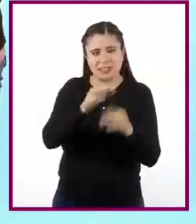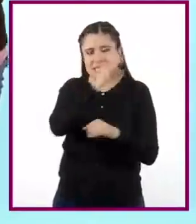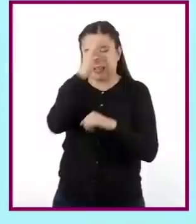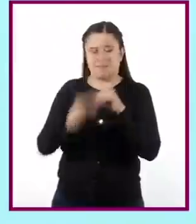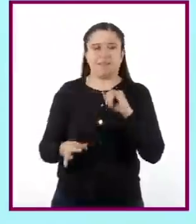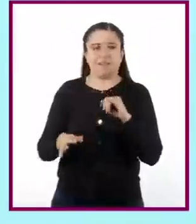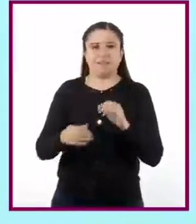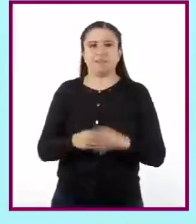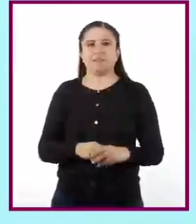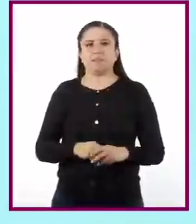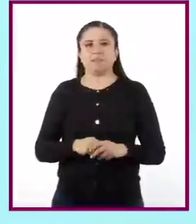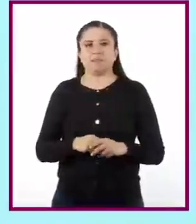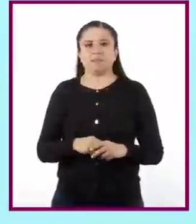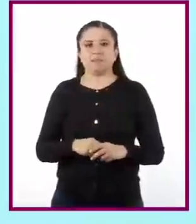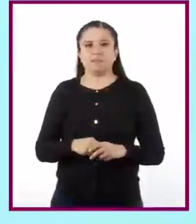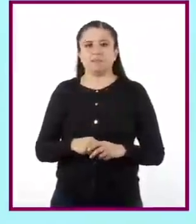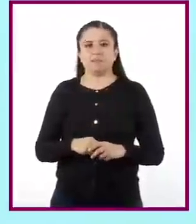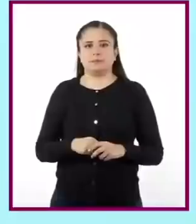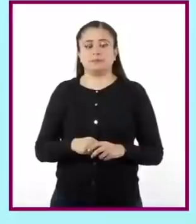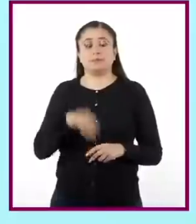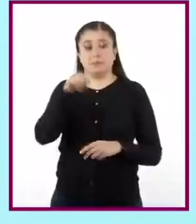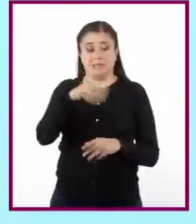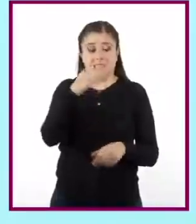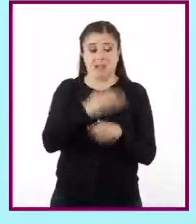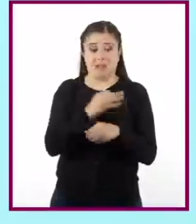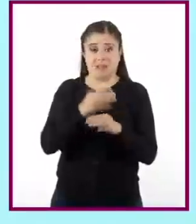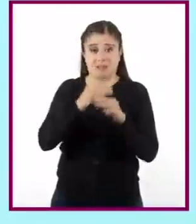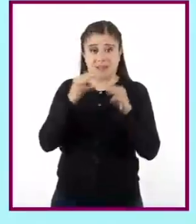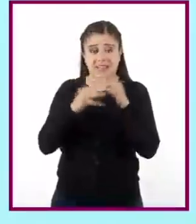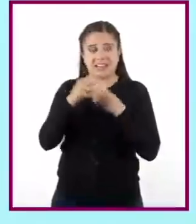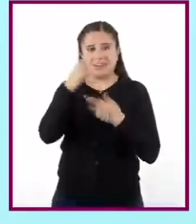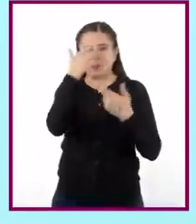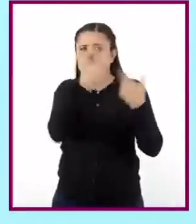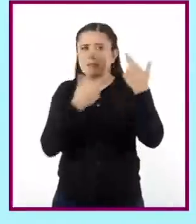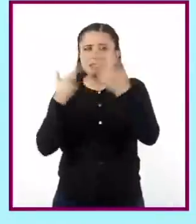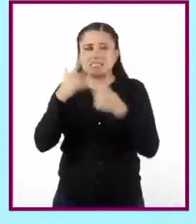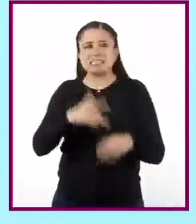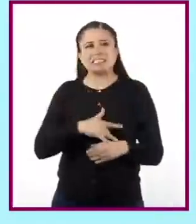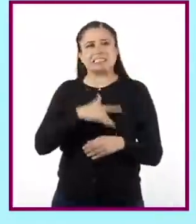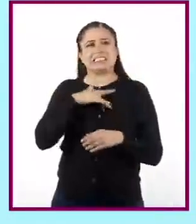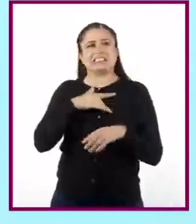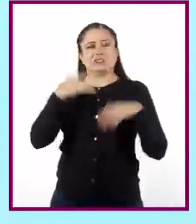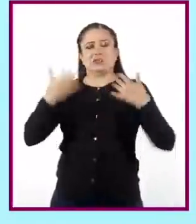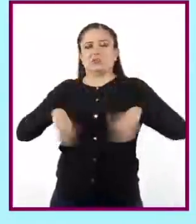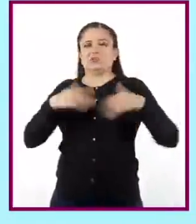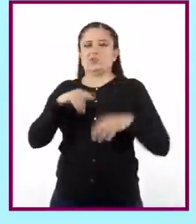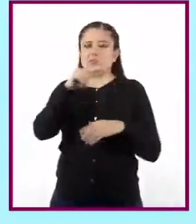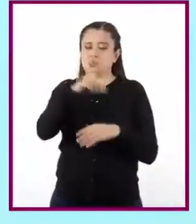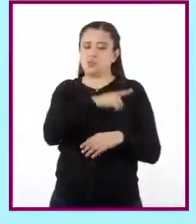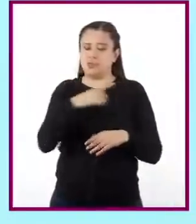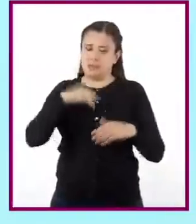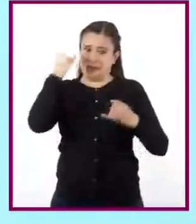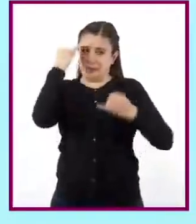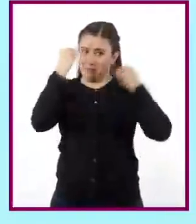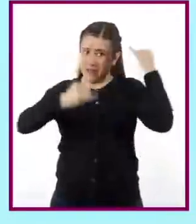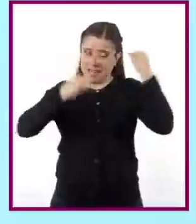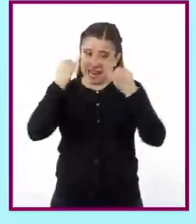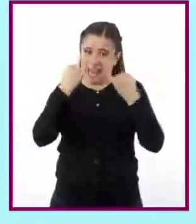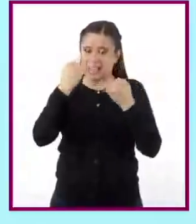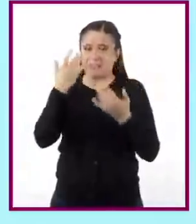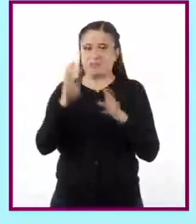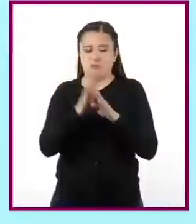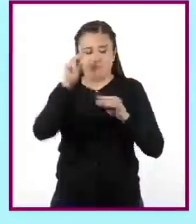final. En esta sesión revisarán un tema apasionante, pues requiere de su amplia imaginación y